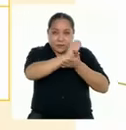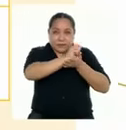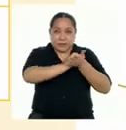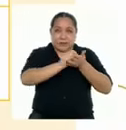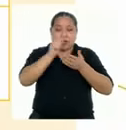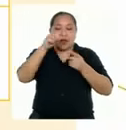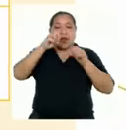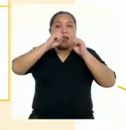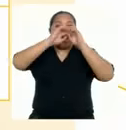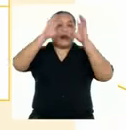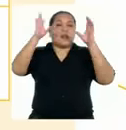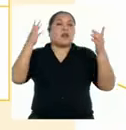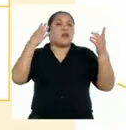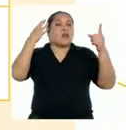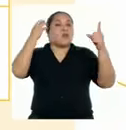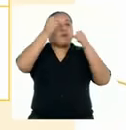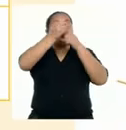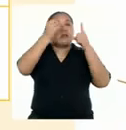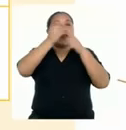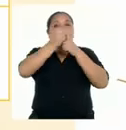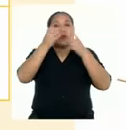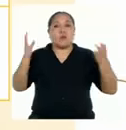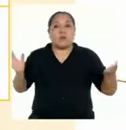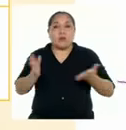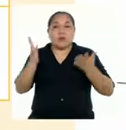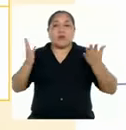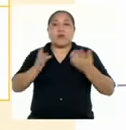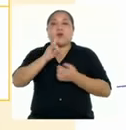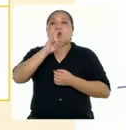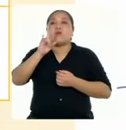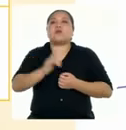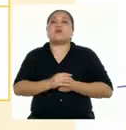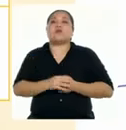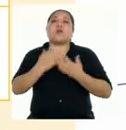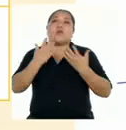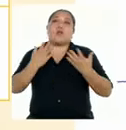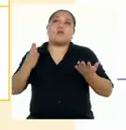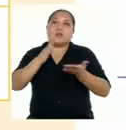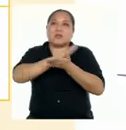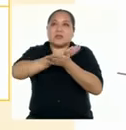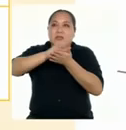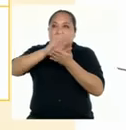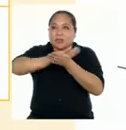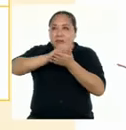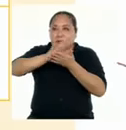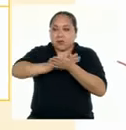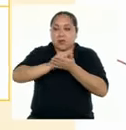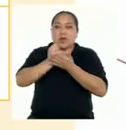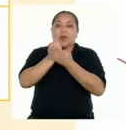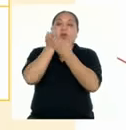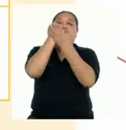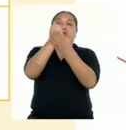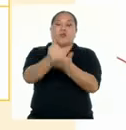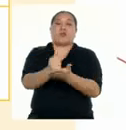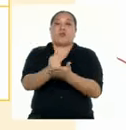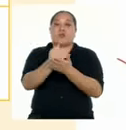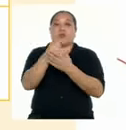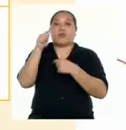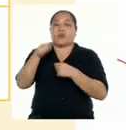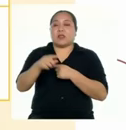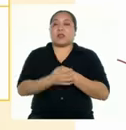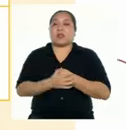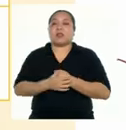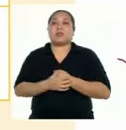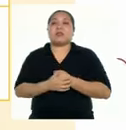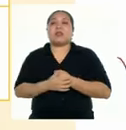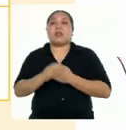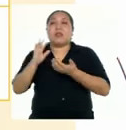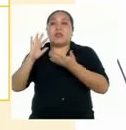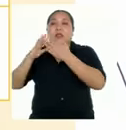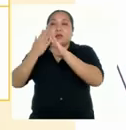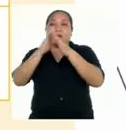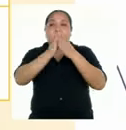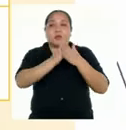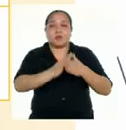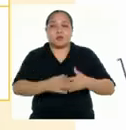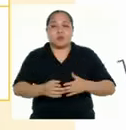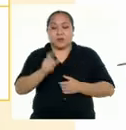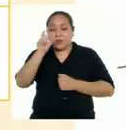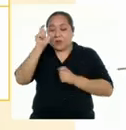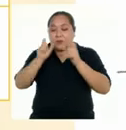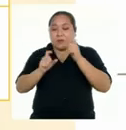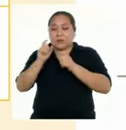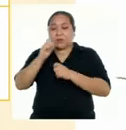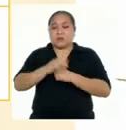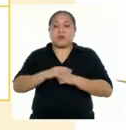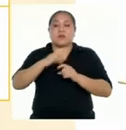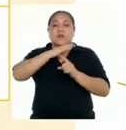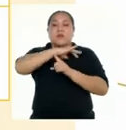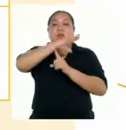que el propósito de mi texto es promover el uso de fuentes de energía limpia que contribuyan en la ciudadanía, el bien común y el ambiente. Con el